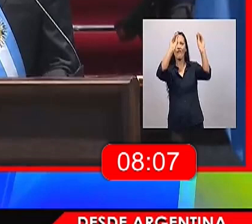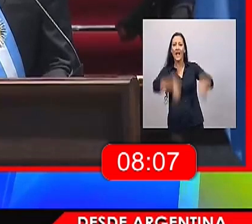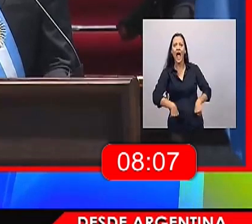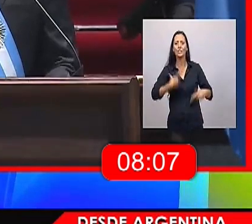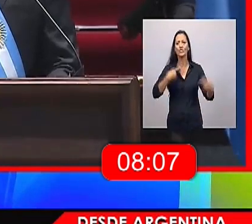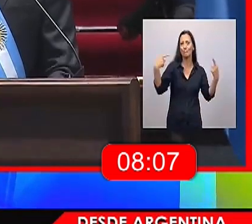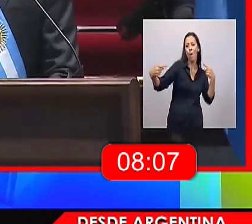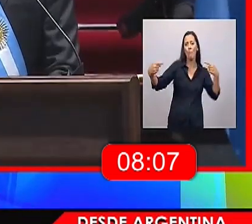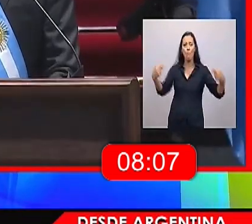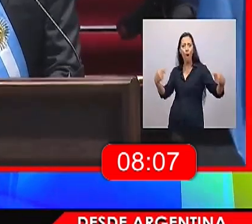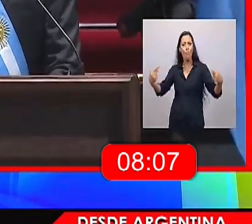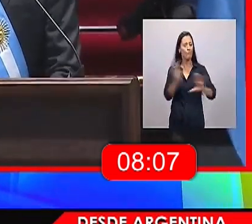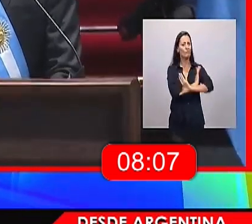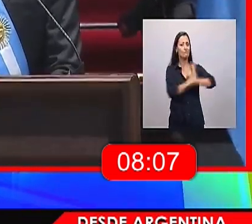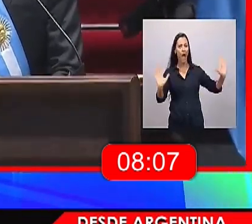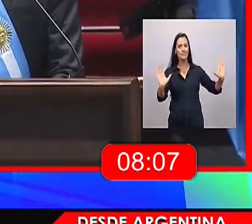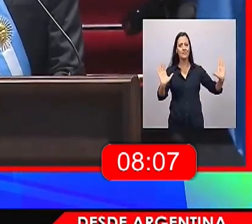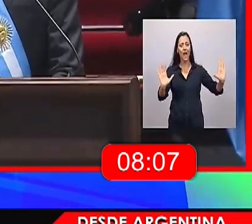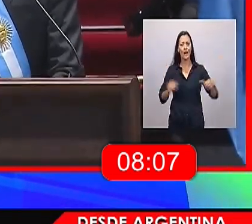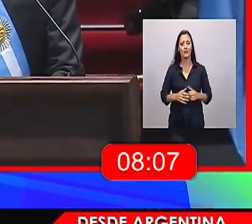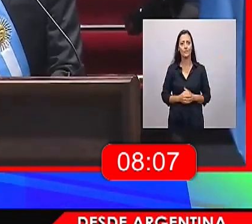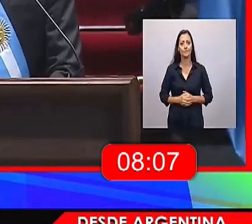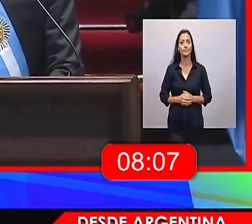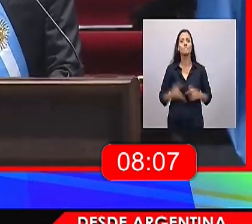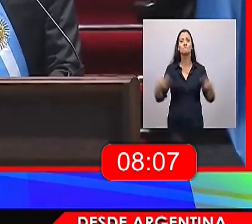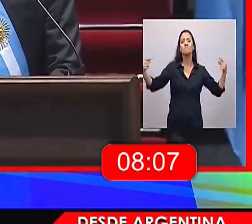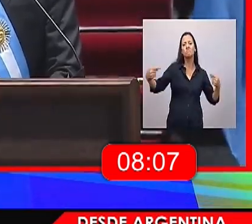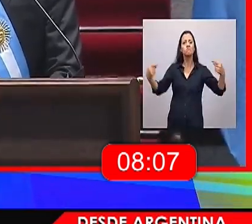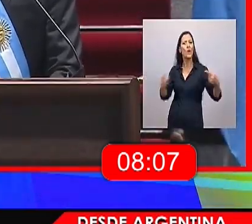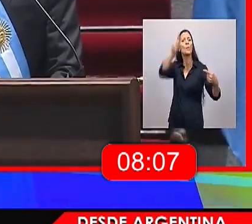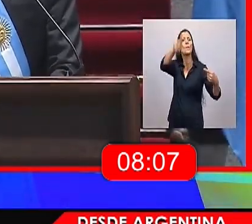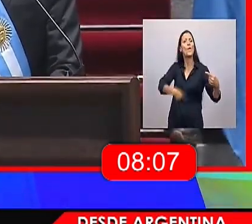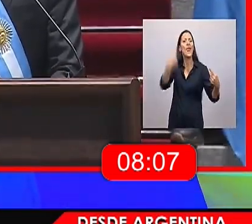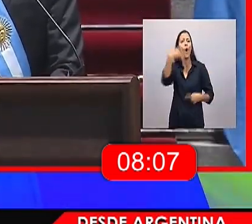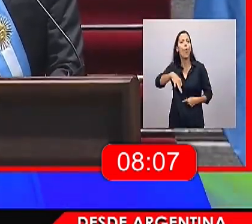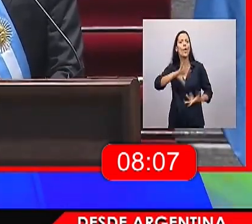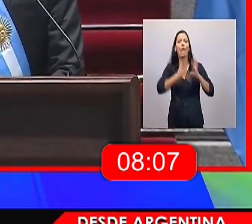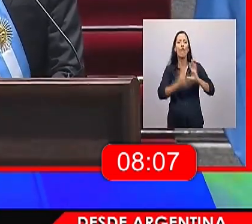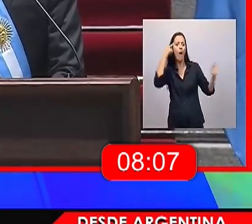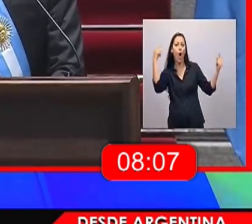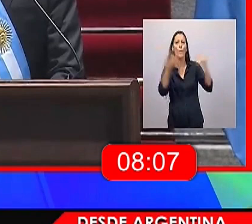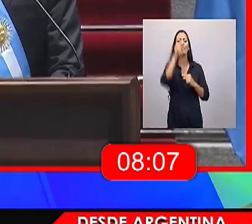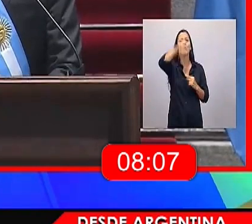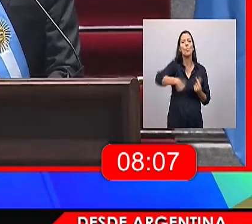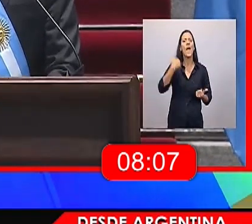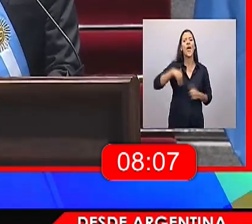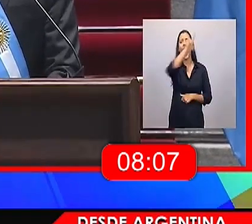esa situación. Diría la mayor parte de la gente es muy realista,